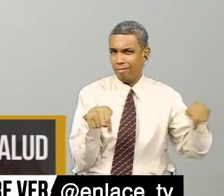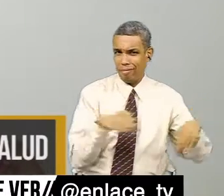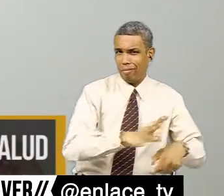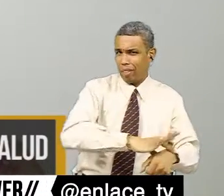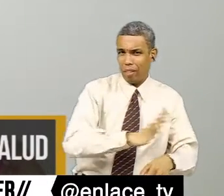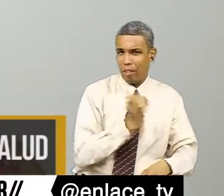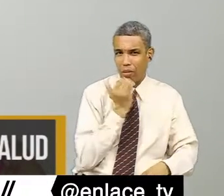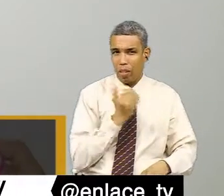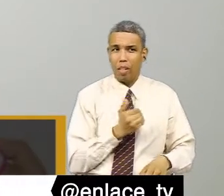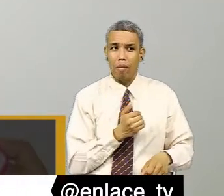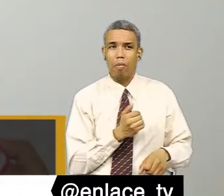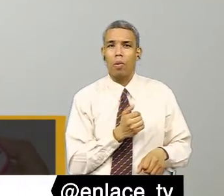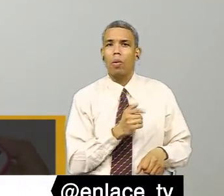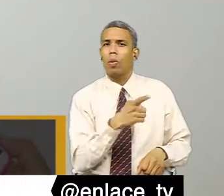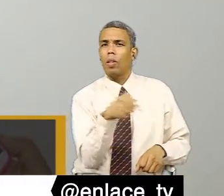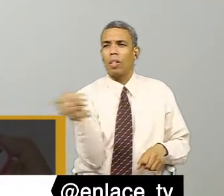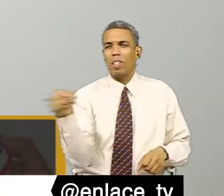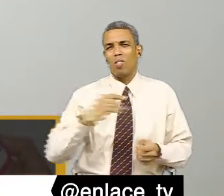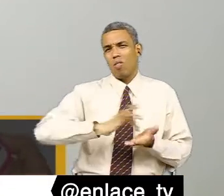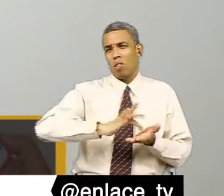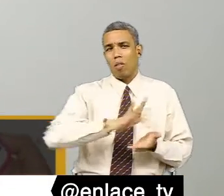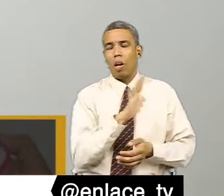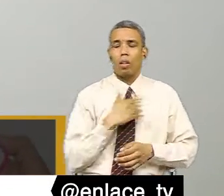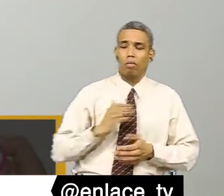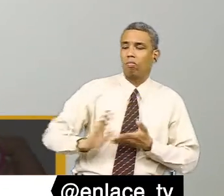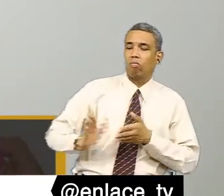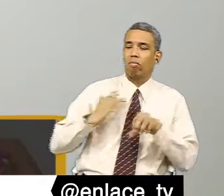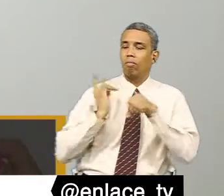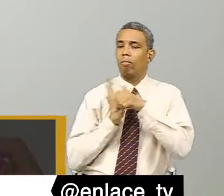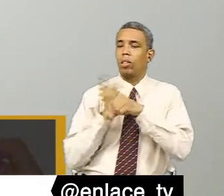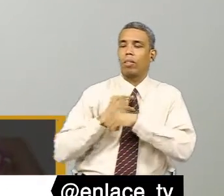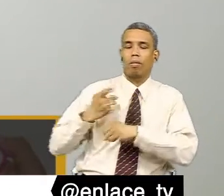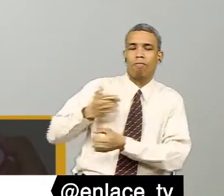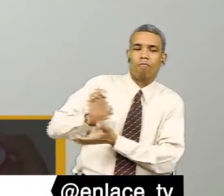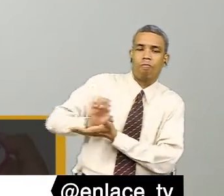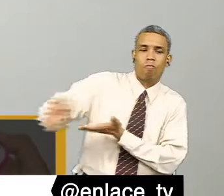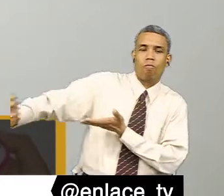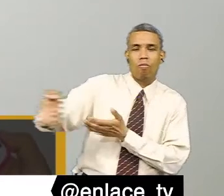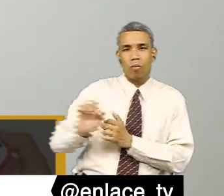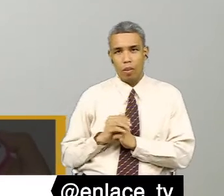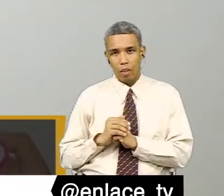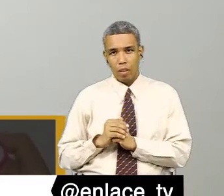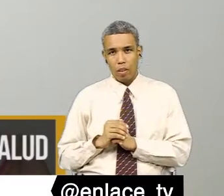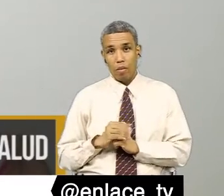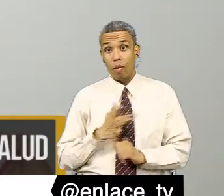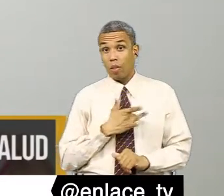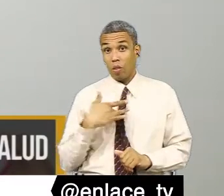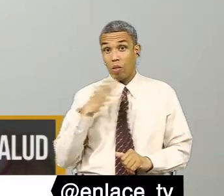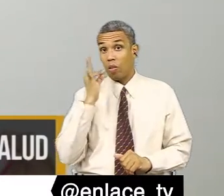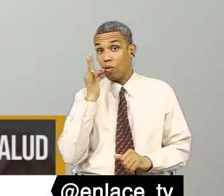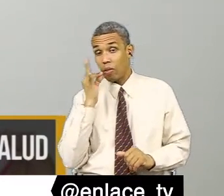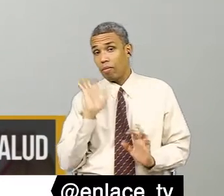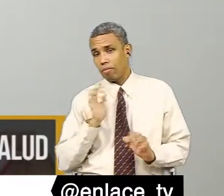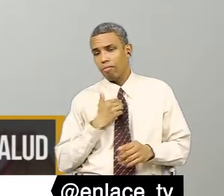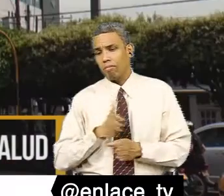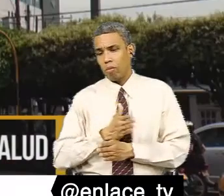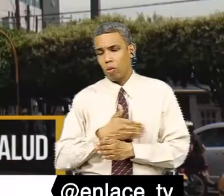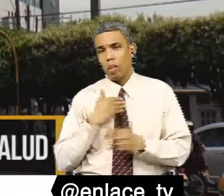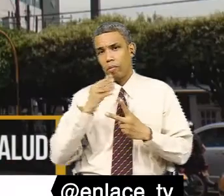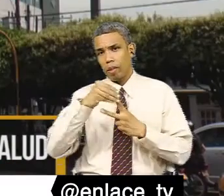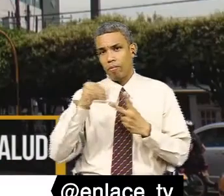medidas extremas como las que se tomaron de cerrar los servicios a una comunidad tan importante como fue la comunidad de Café Salud y Comeva. Los casos de estas